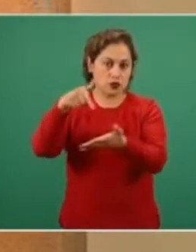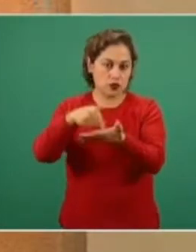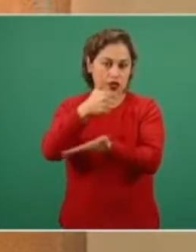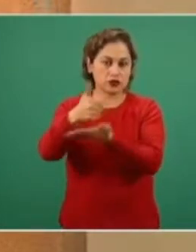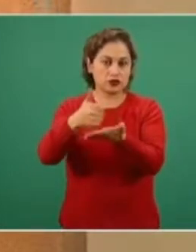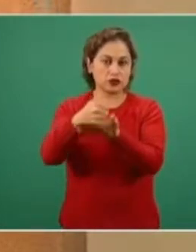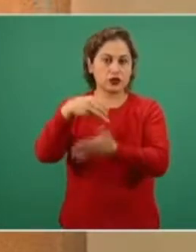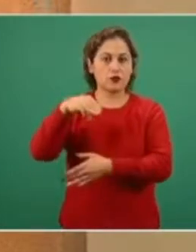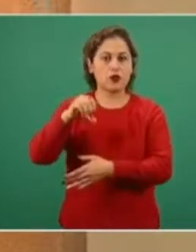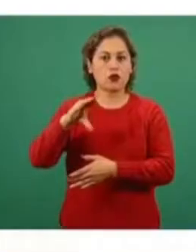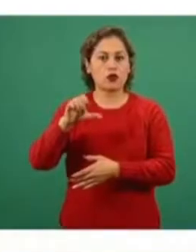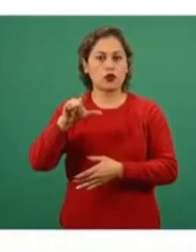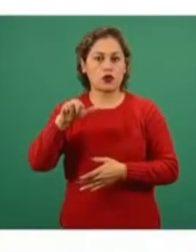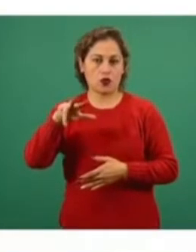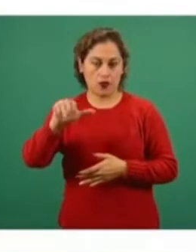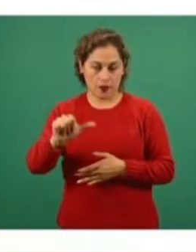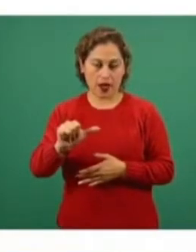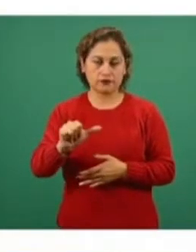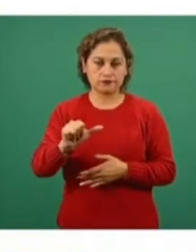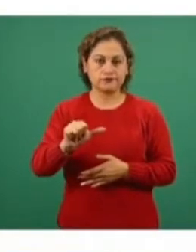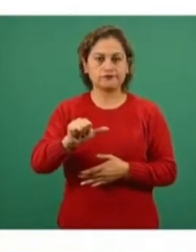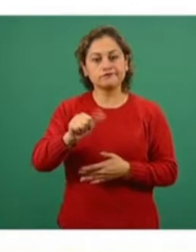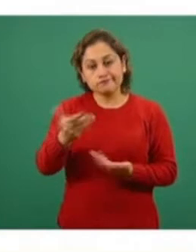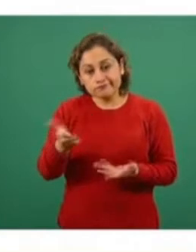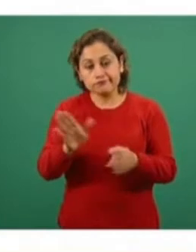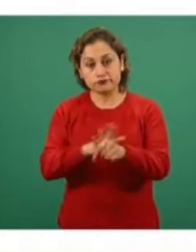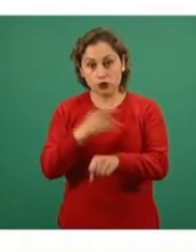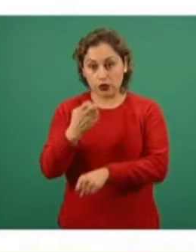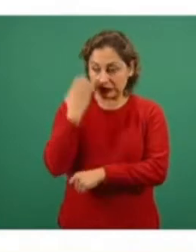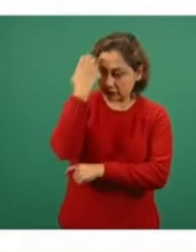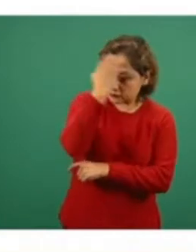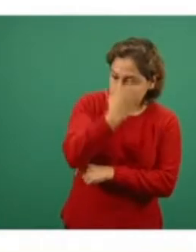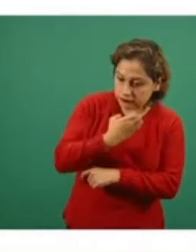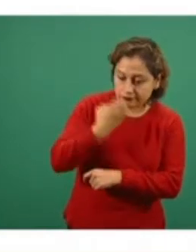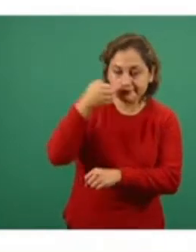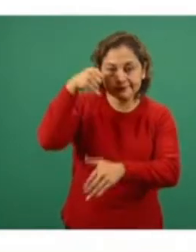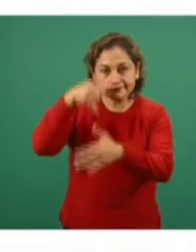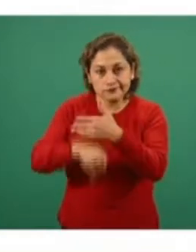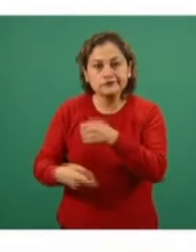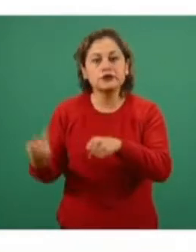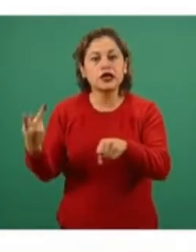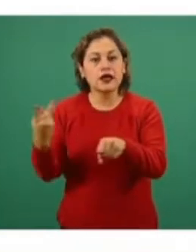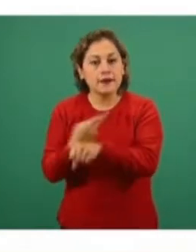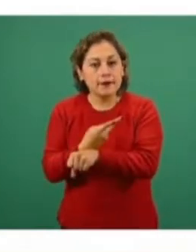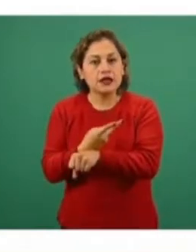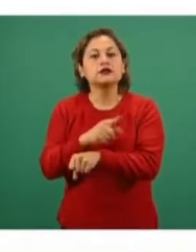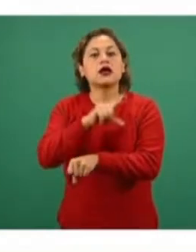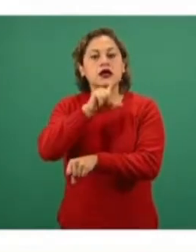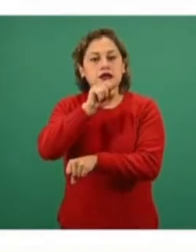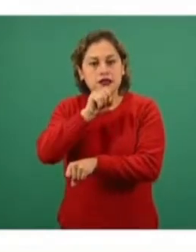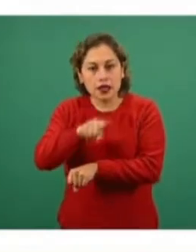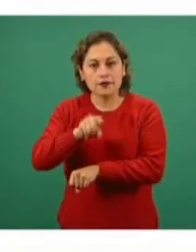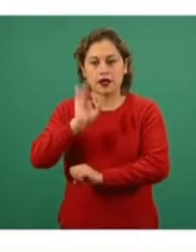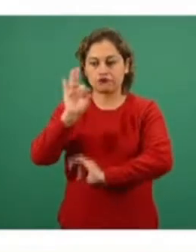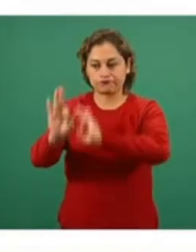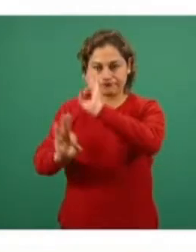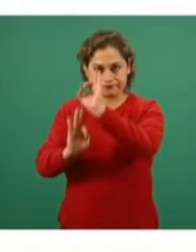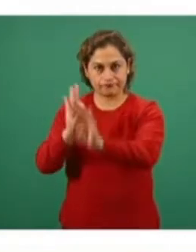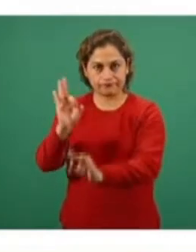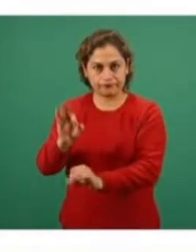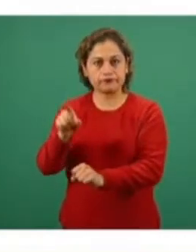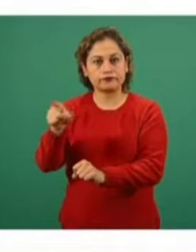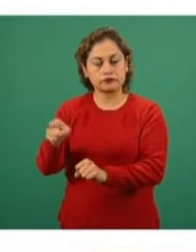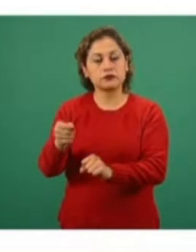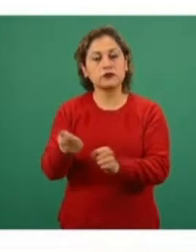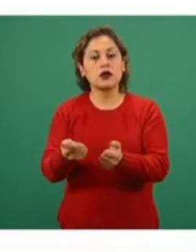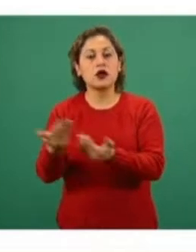este motivo, y después de hacerle algunos estudios para complementar el diagnóstico y continuar el tratamiento, fue referida a